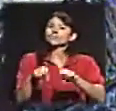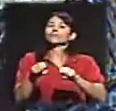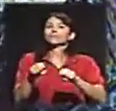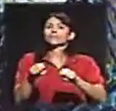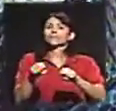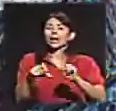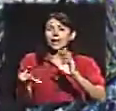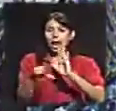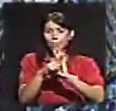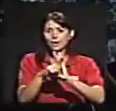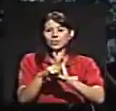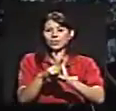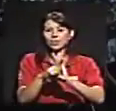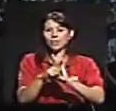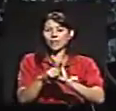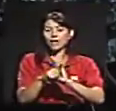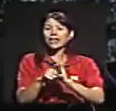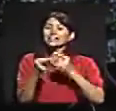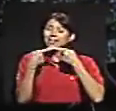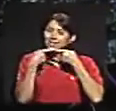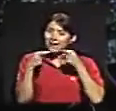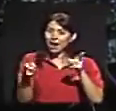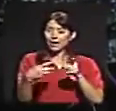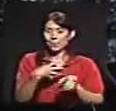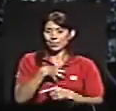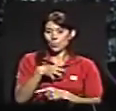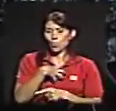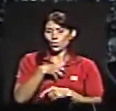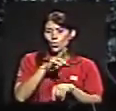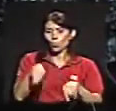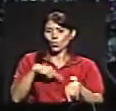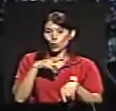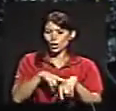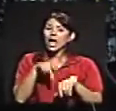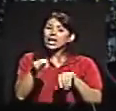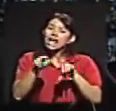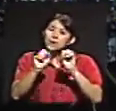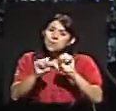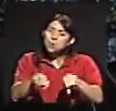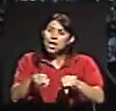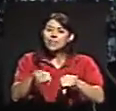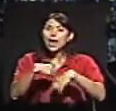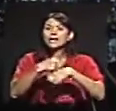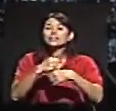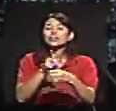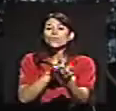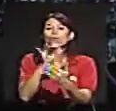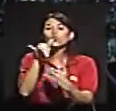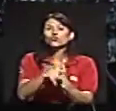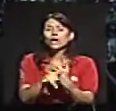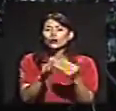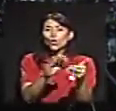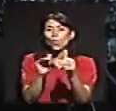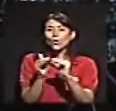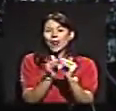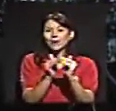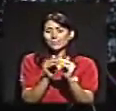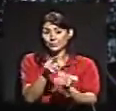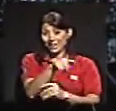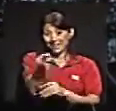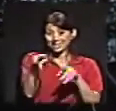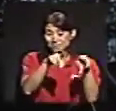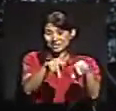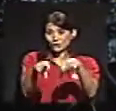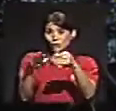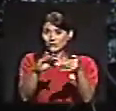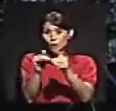ya legalmente, se declare patrimonio y que pueda ahí desarrollarse un proyecto comunal. Ellos señalan que hacía